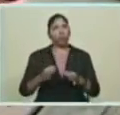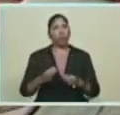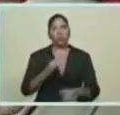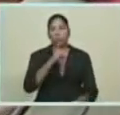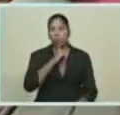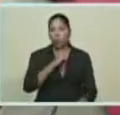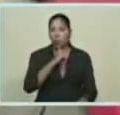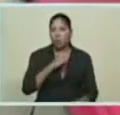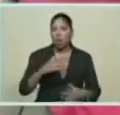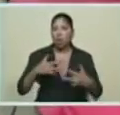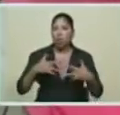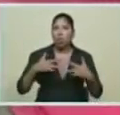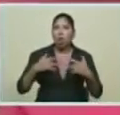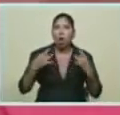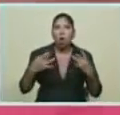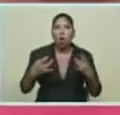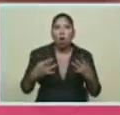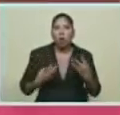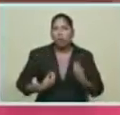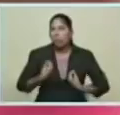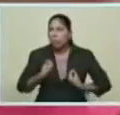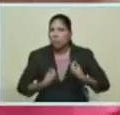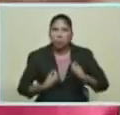dolores, las angustias,